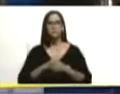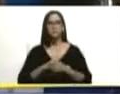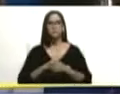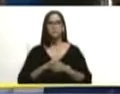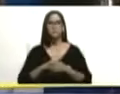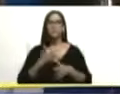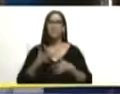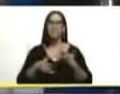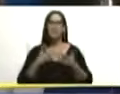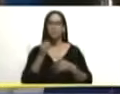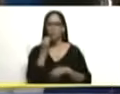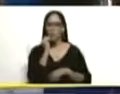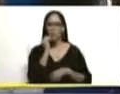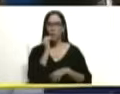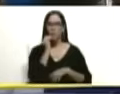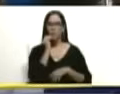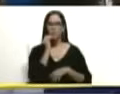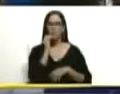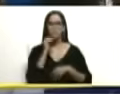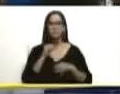me siento joven.